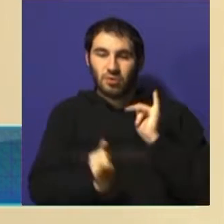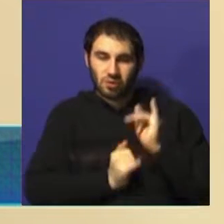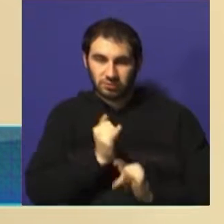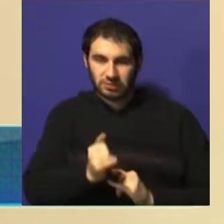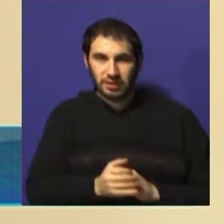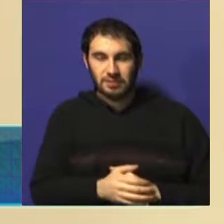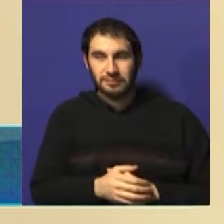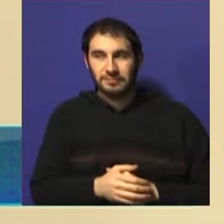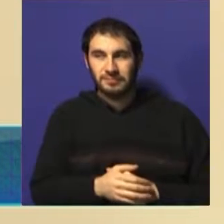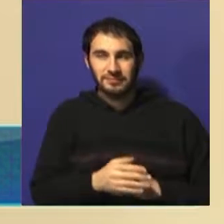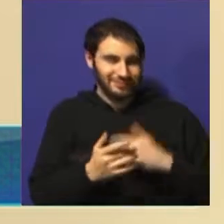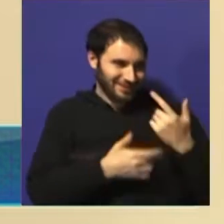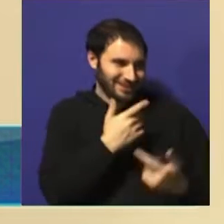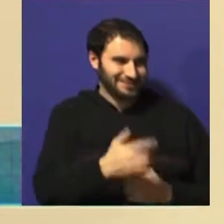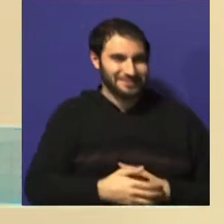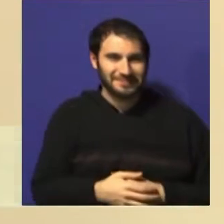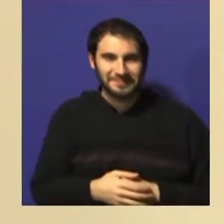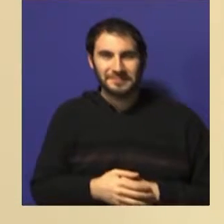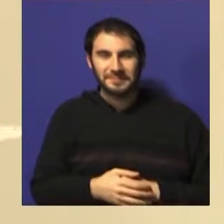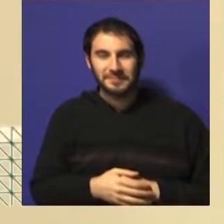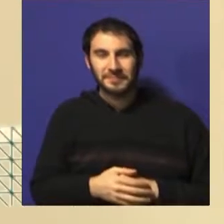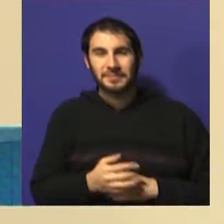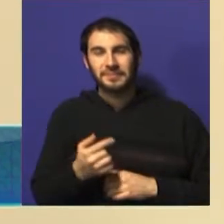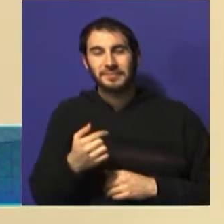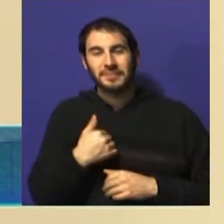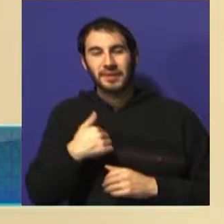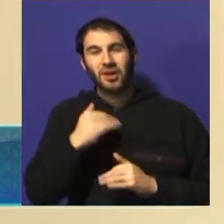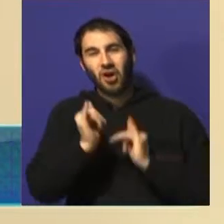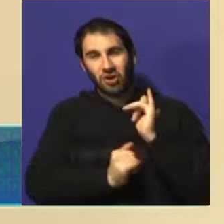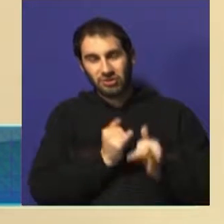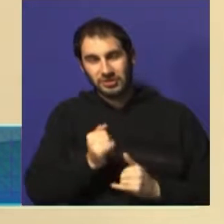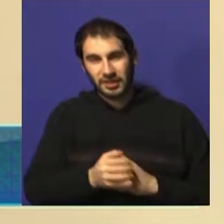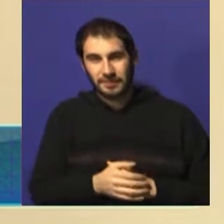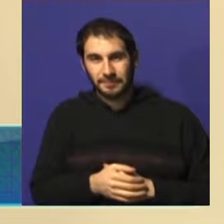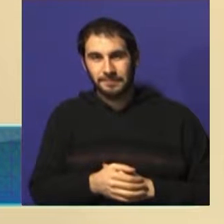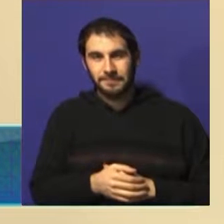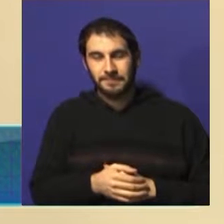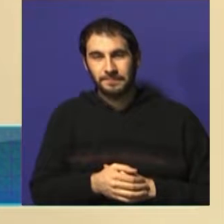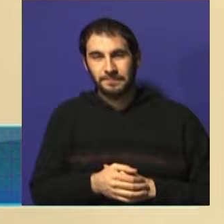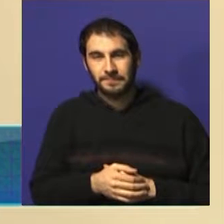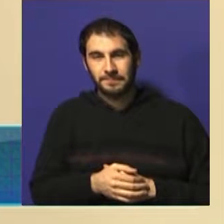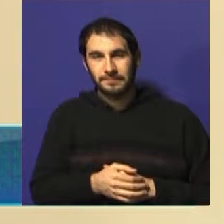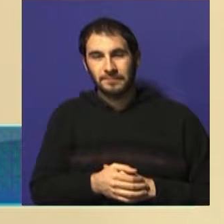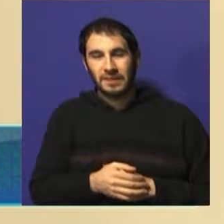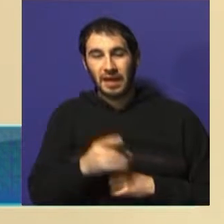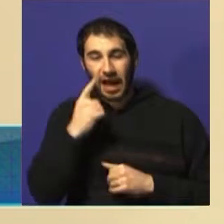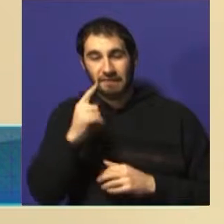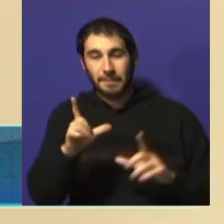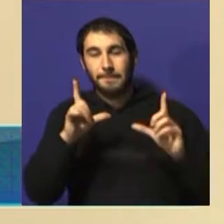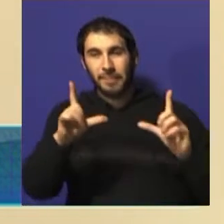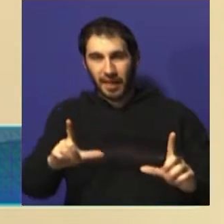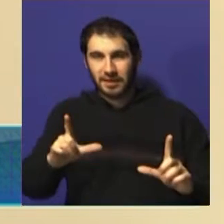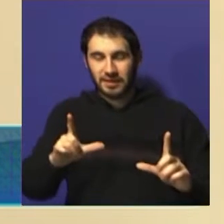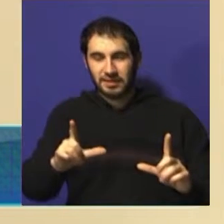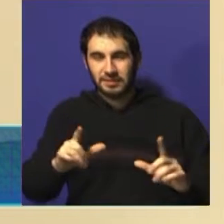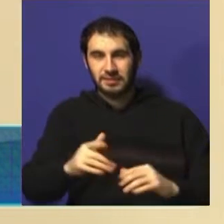amor, digamos, con el dato. Quería comentarles concretamente, y si podemos ver la placa, a qué